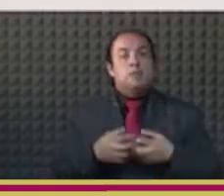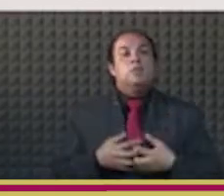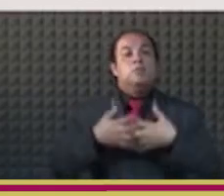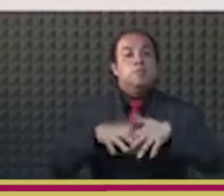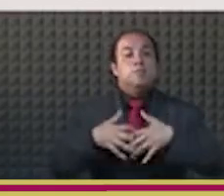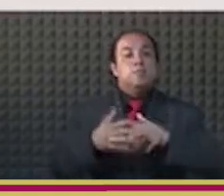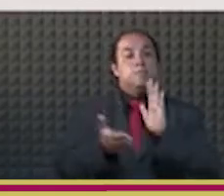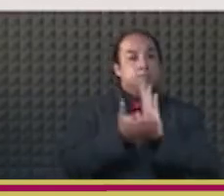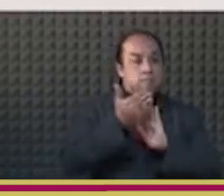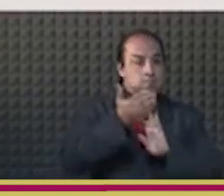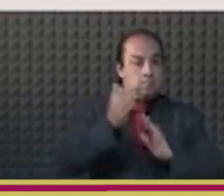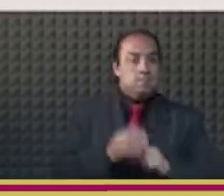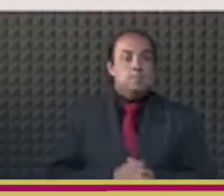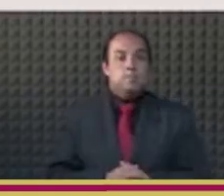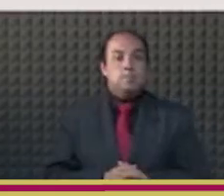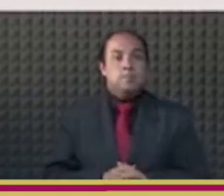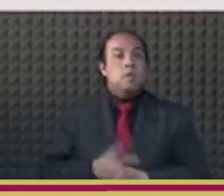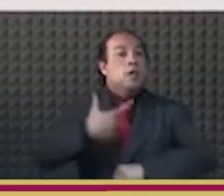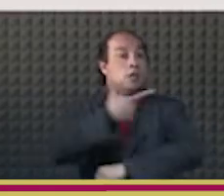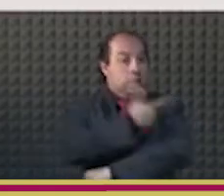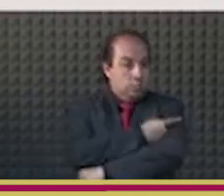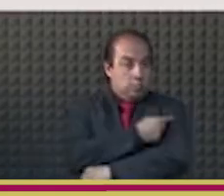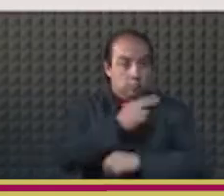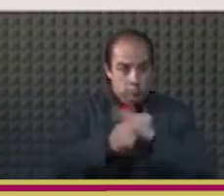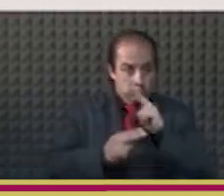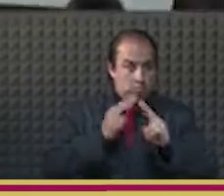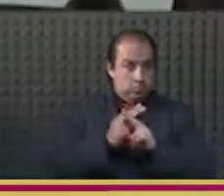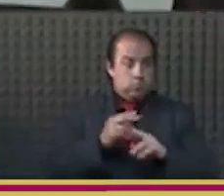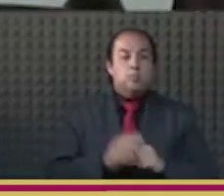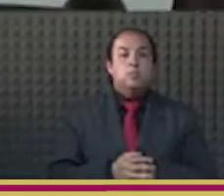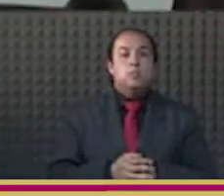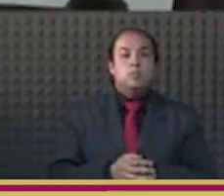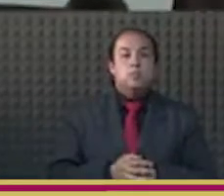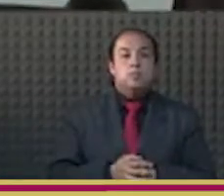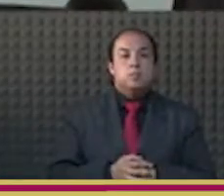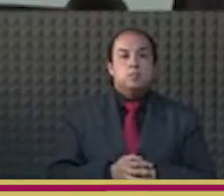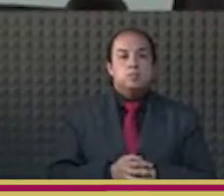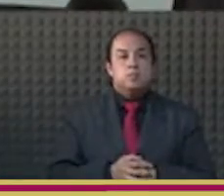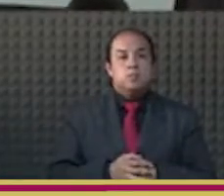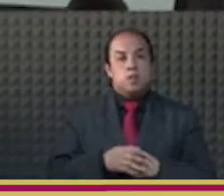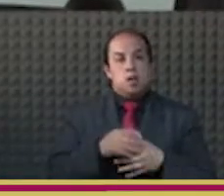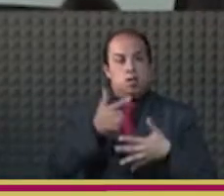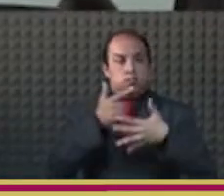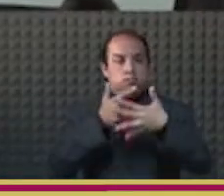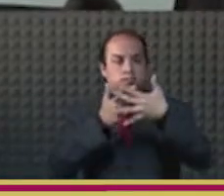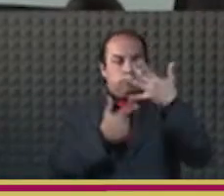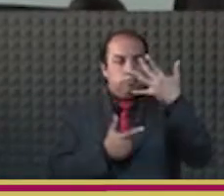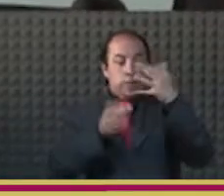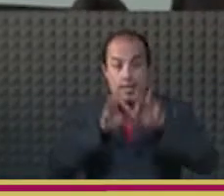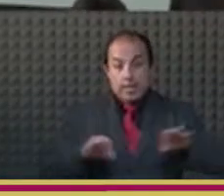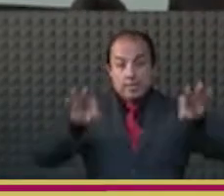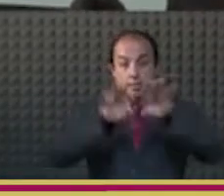industria de la construcción, la vacunación universal, entre otras medidas, son importantes para